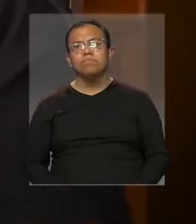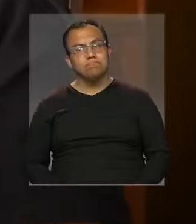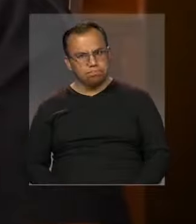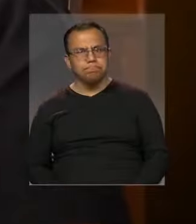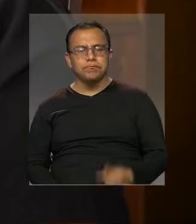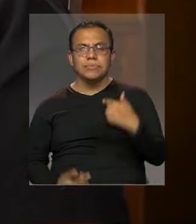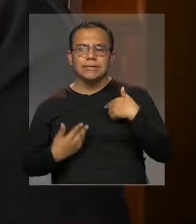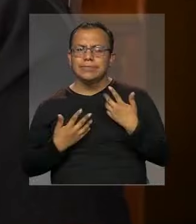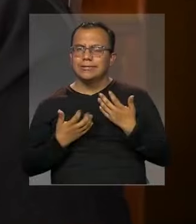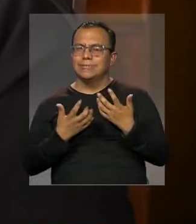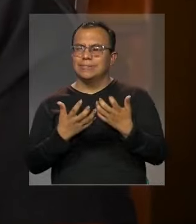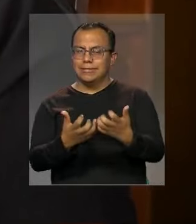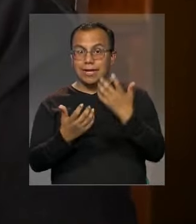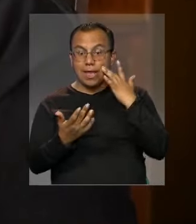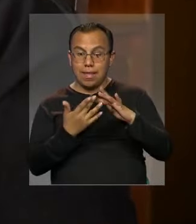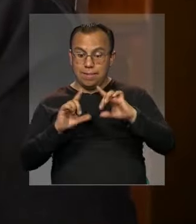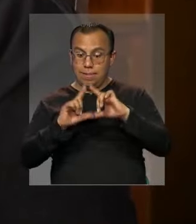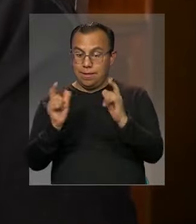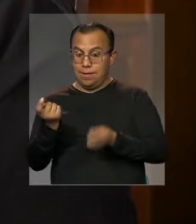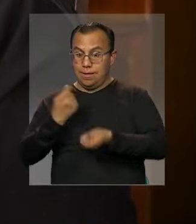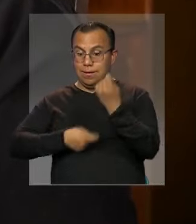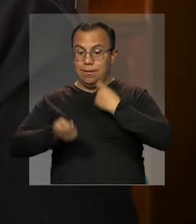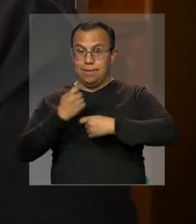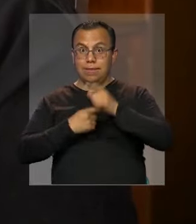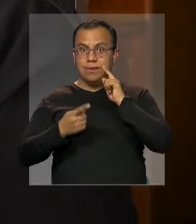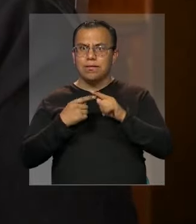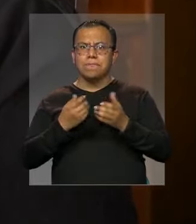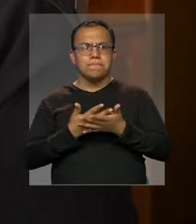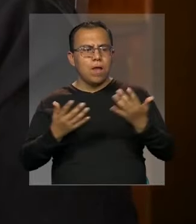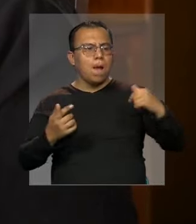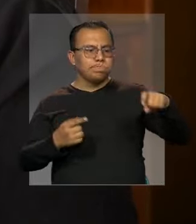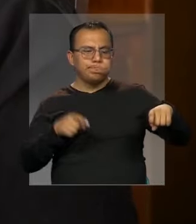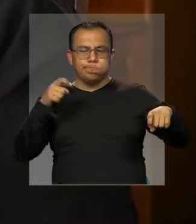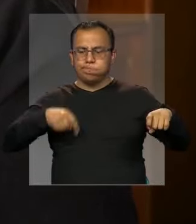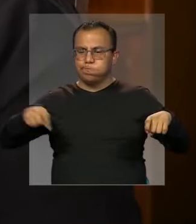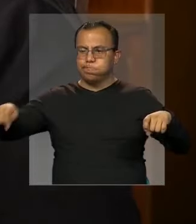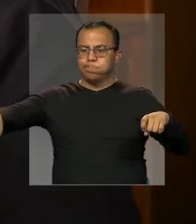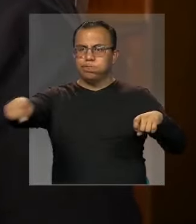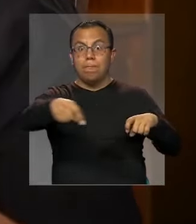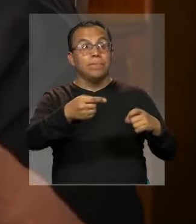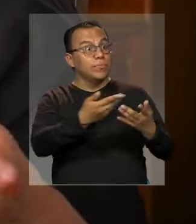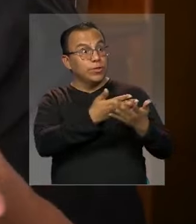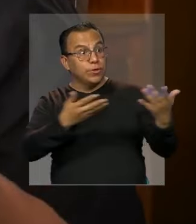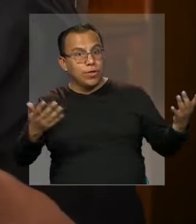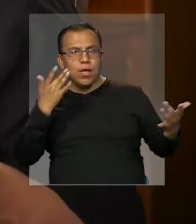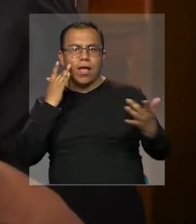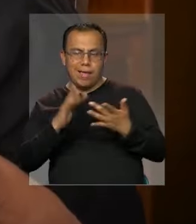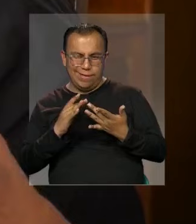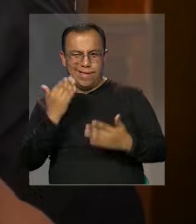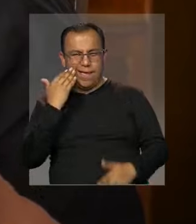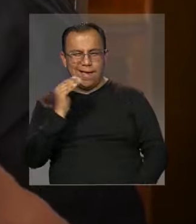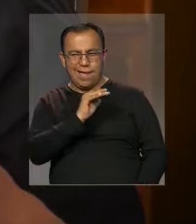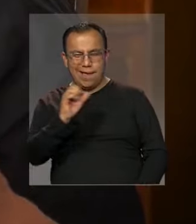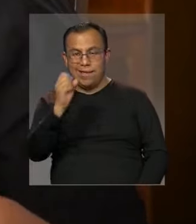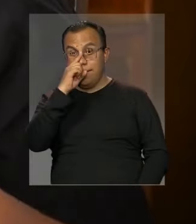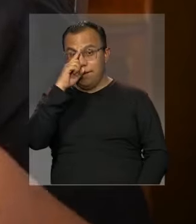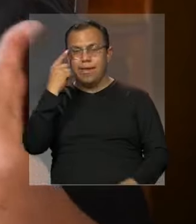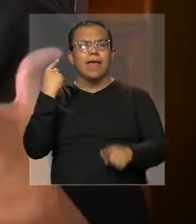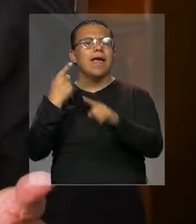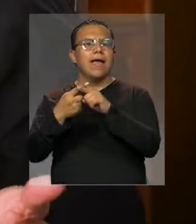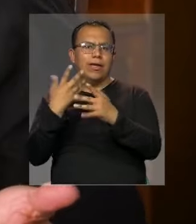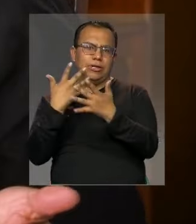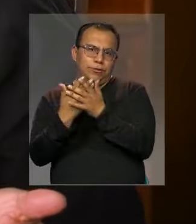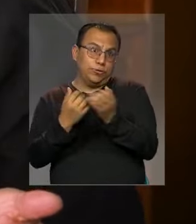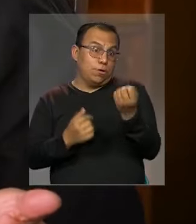grandes sueños de mi emprendimiento es sencillamente tener varios puntos y poderles a cada una de las chicas que han estado privadas de la libertad